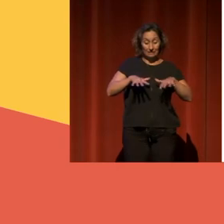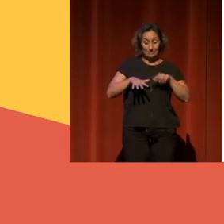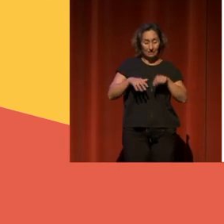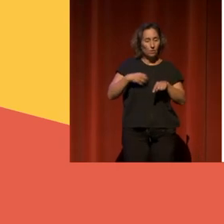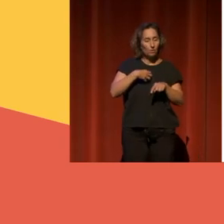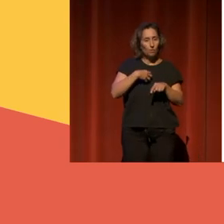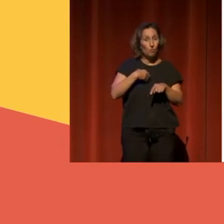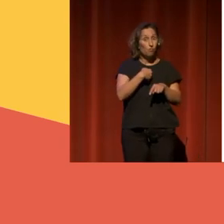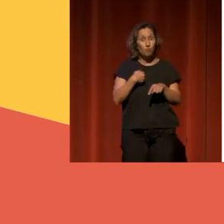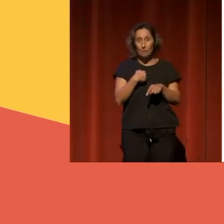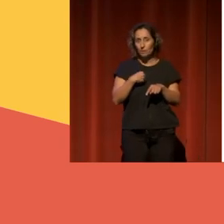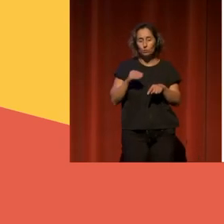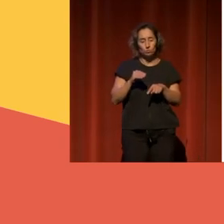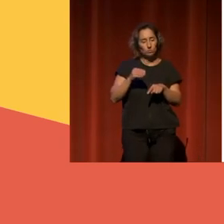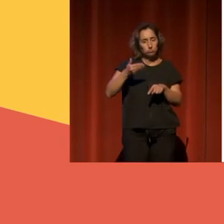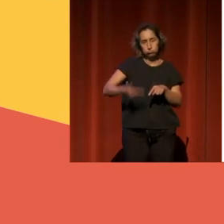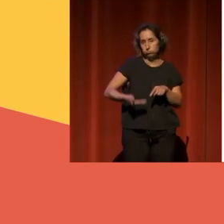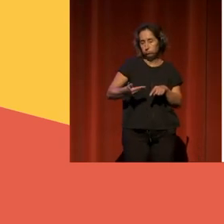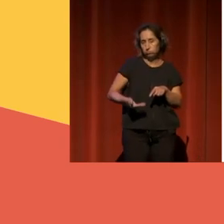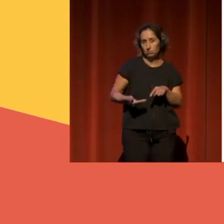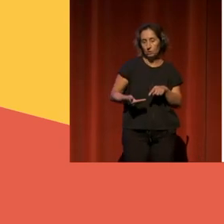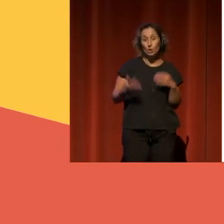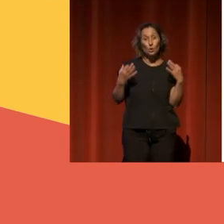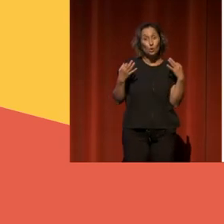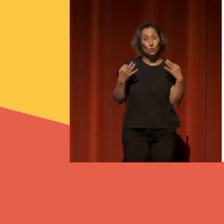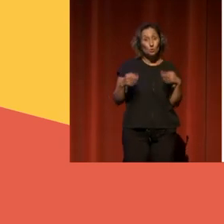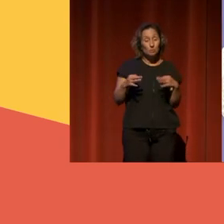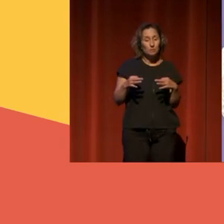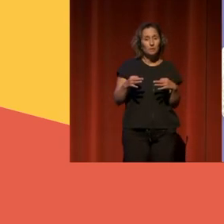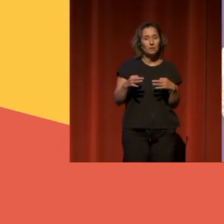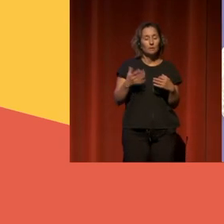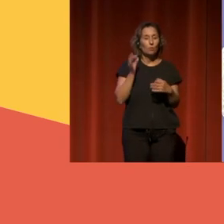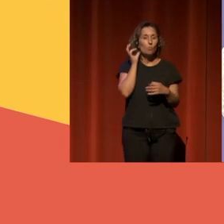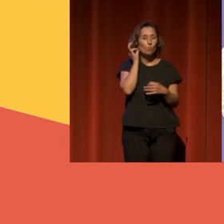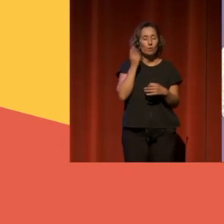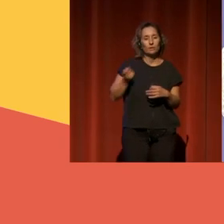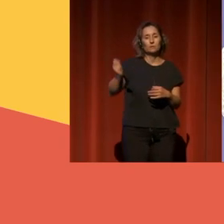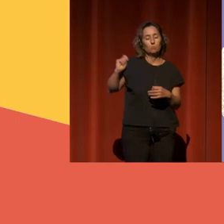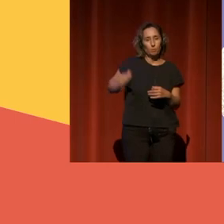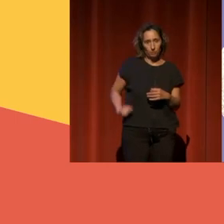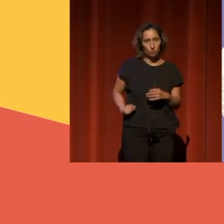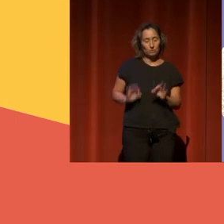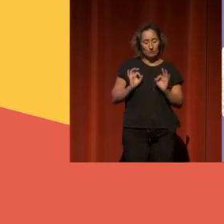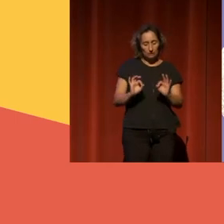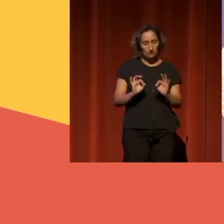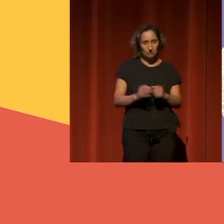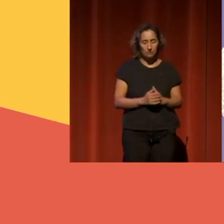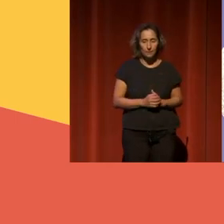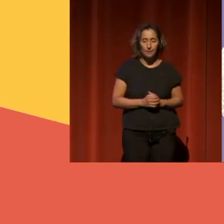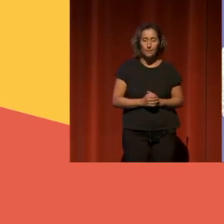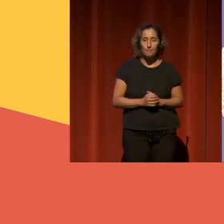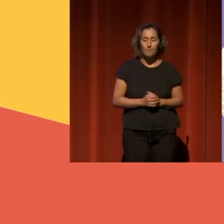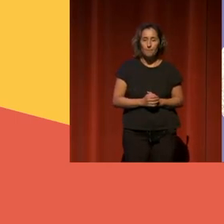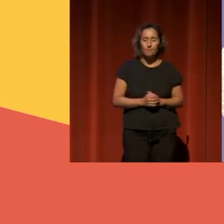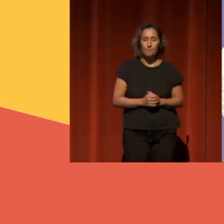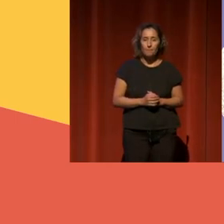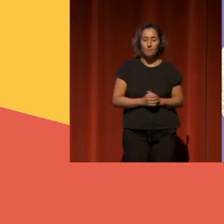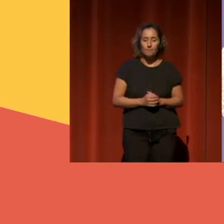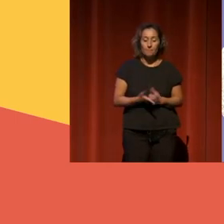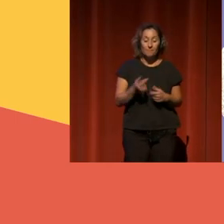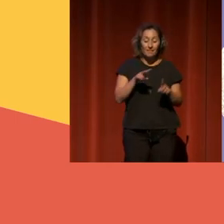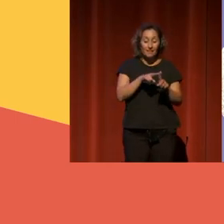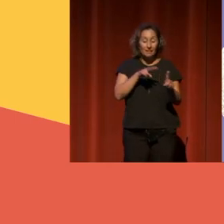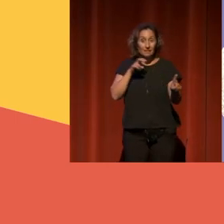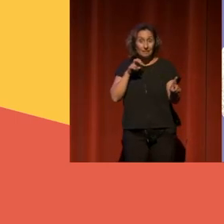es fundamental y suelen ser desempeñadas, como he comentado, por mujeres profesionales. Esta visión